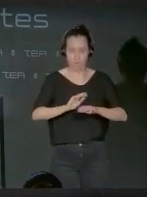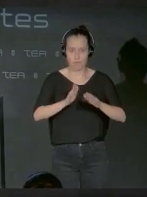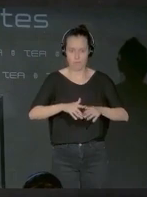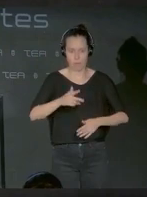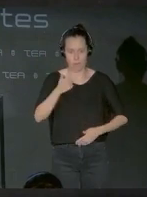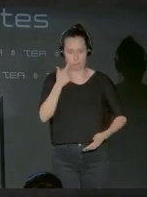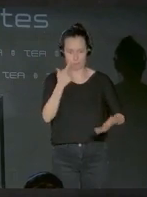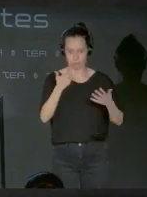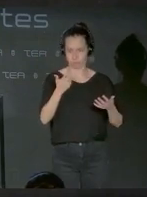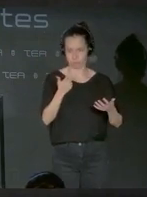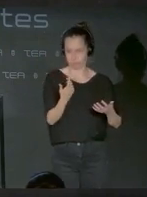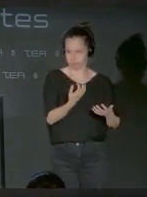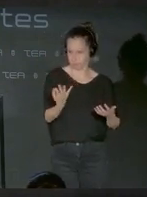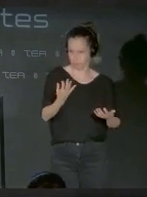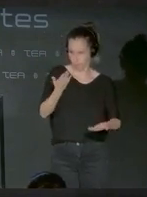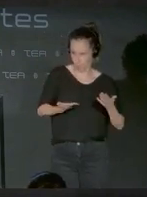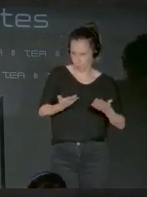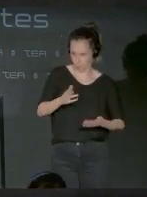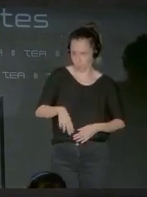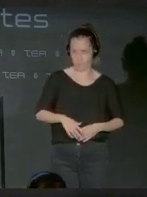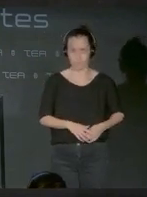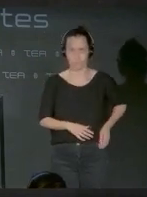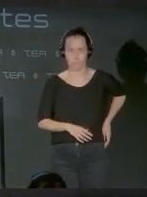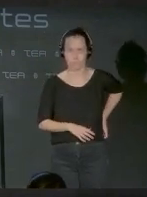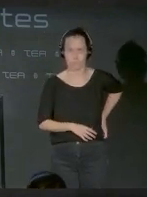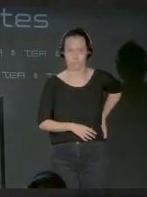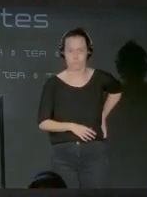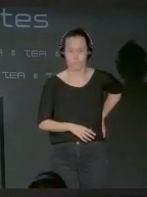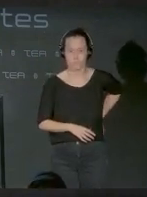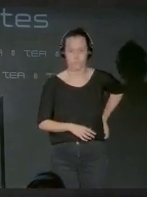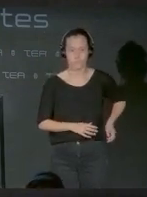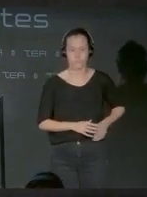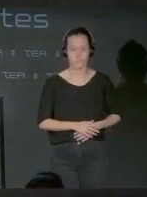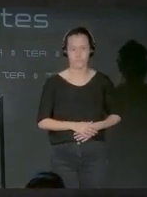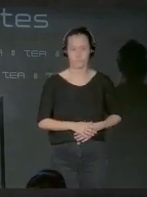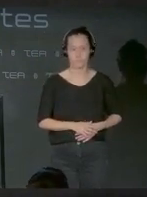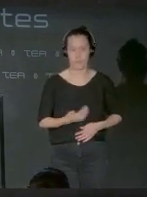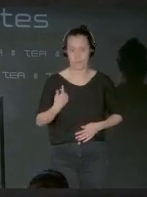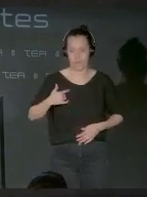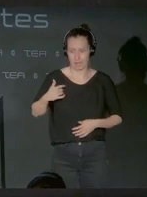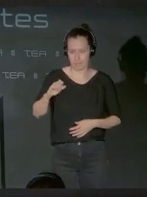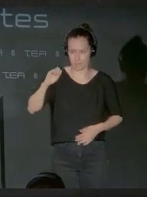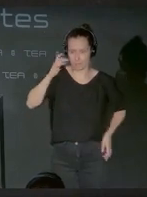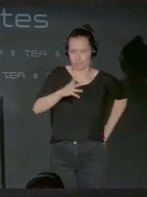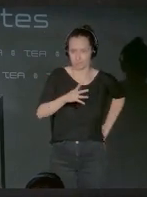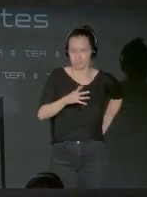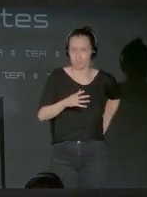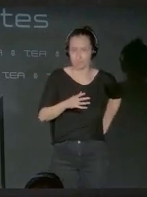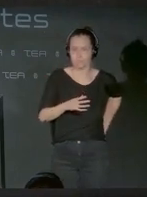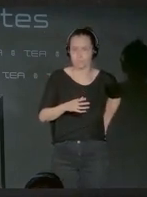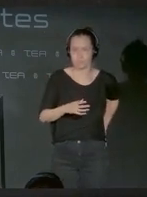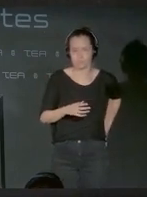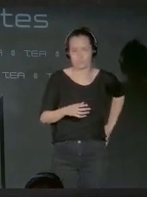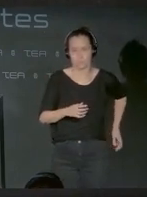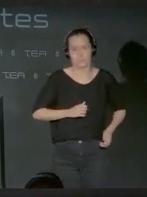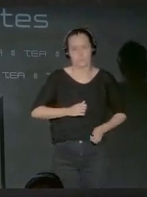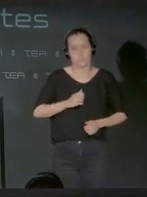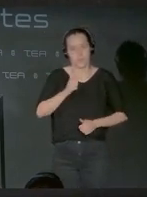creemos que se merece la popularidad social que disfruta desde hace décadas el videojuego es acompañada hoy por hoy por el reconocimiento